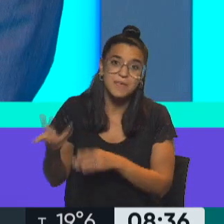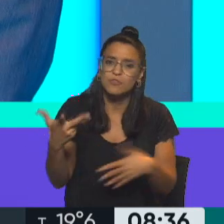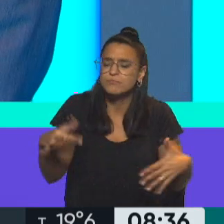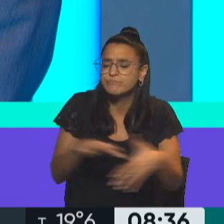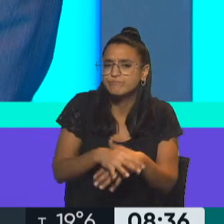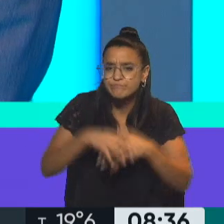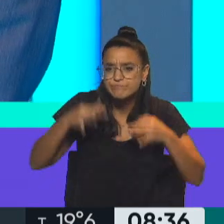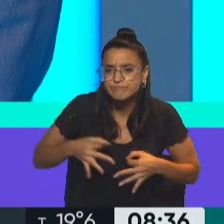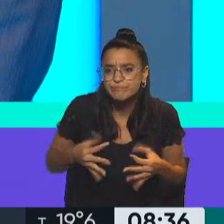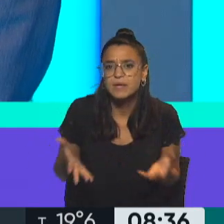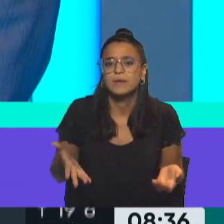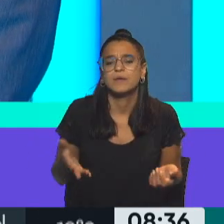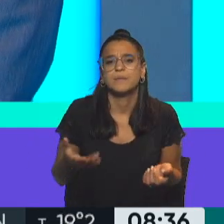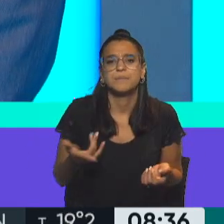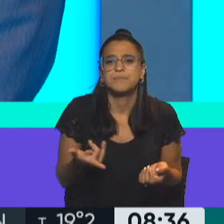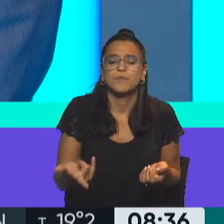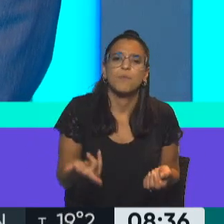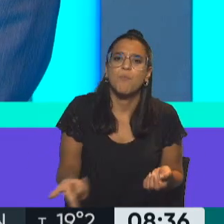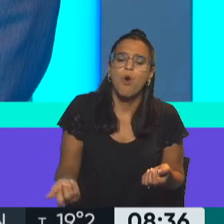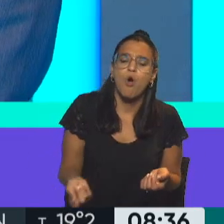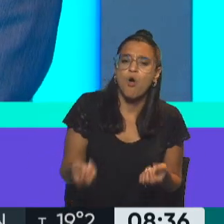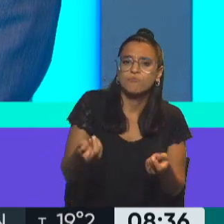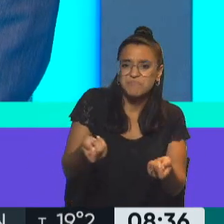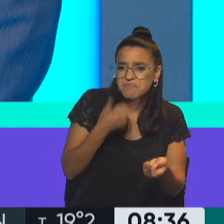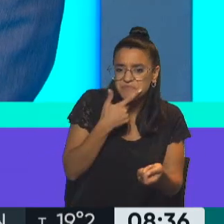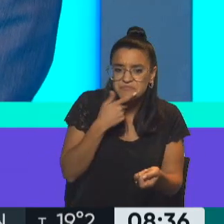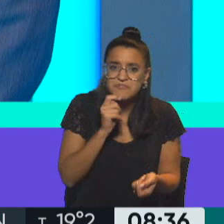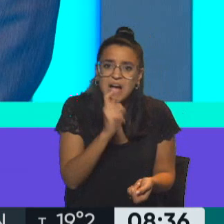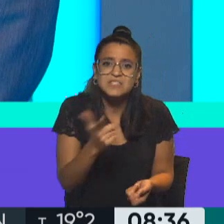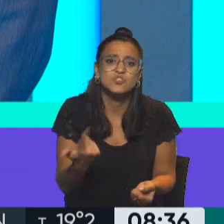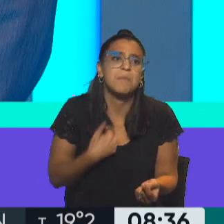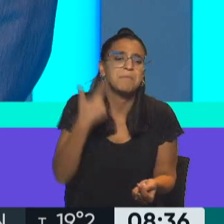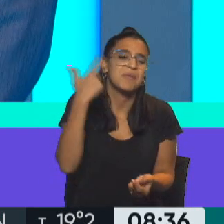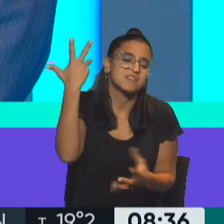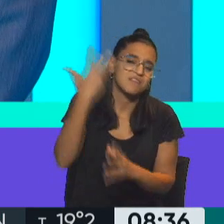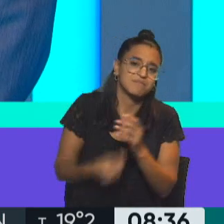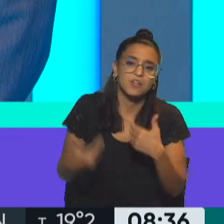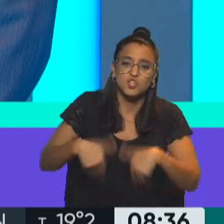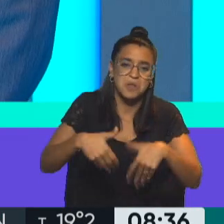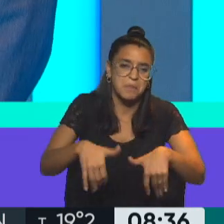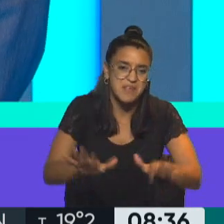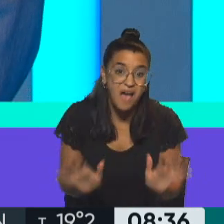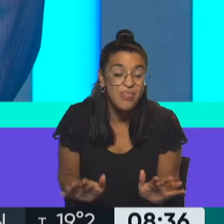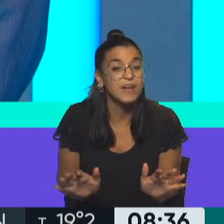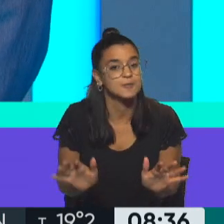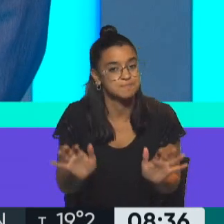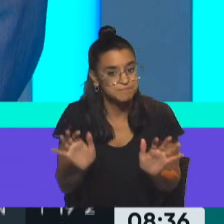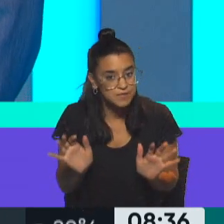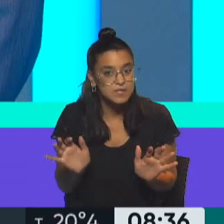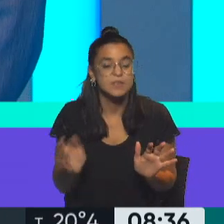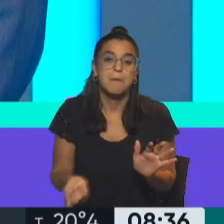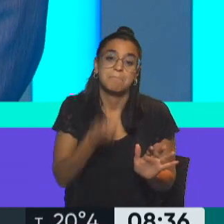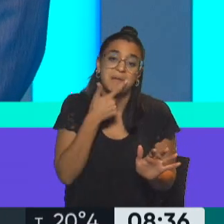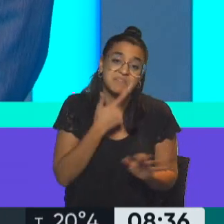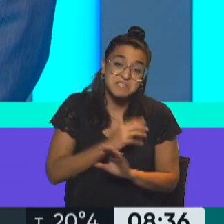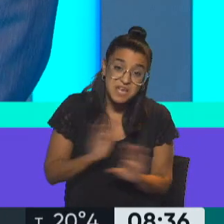efectivos son tan poco tóxicos son tan sencillos que a veces se piensa erróneamente bueno entonces no pasa nada toma